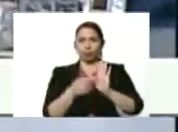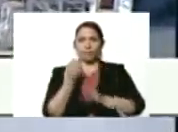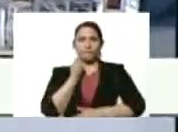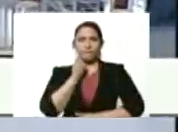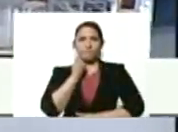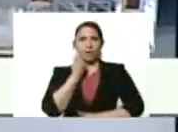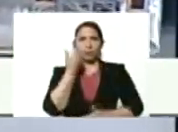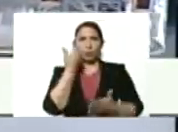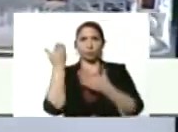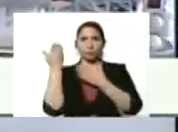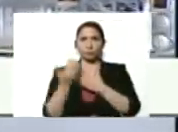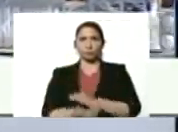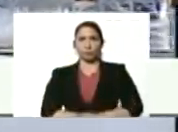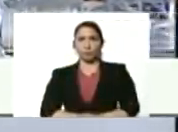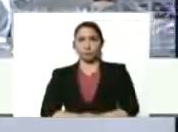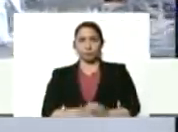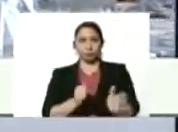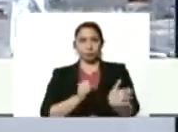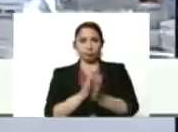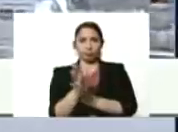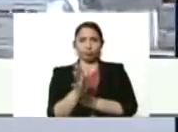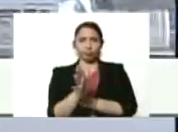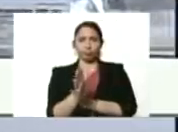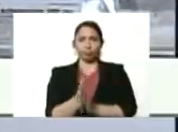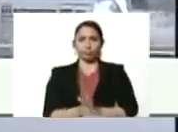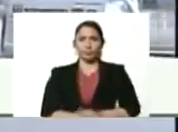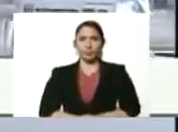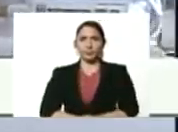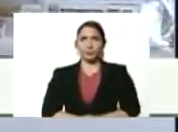gratuitos, gratuitos.